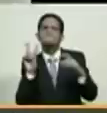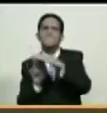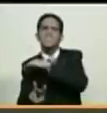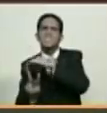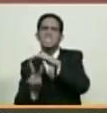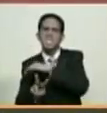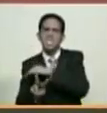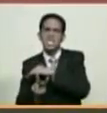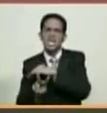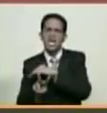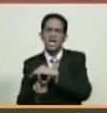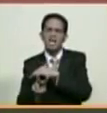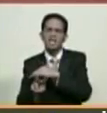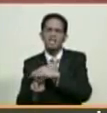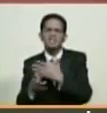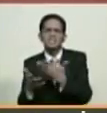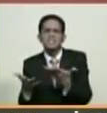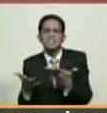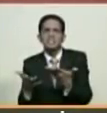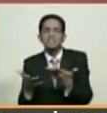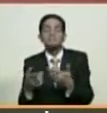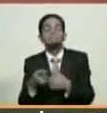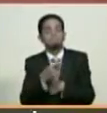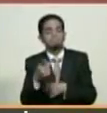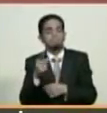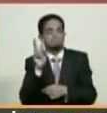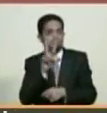No, que saben la diferencia.